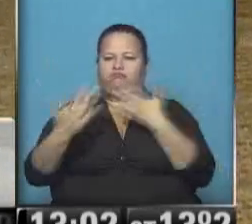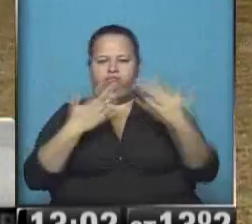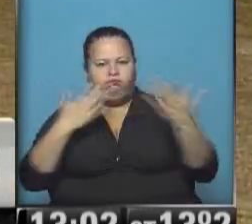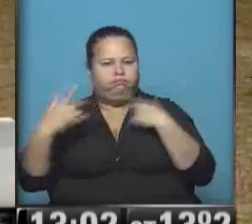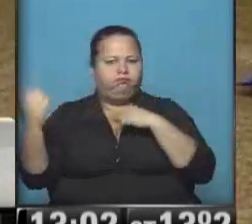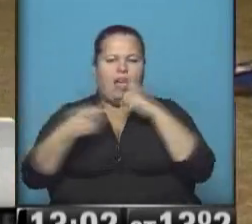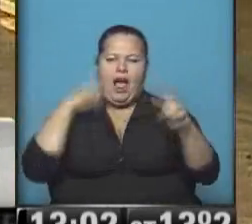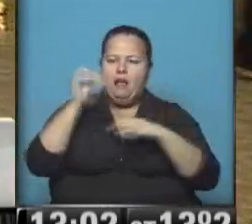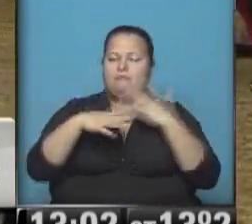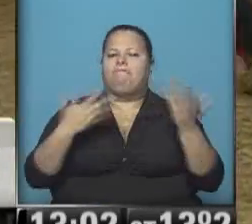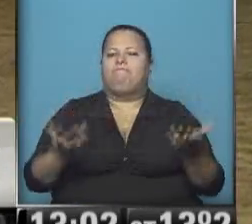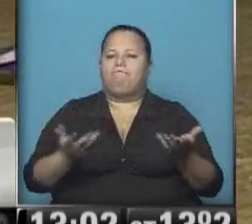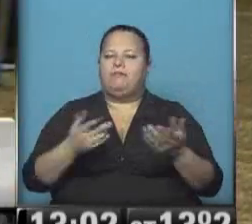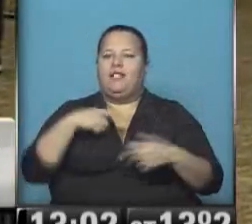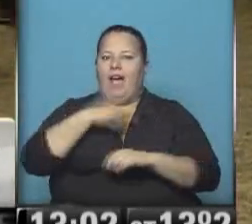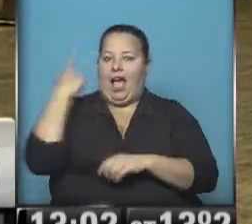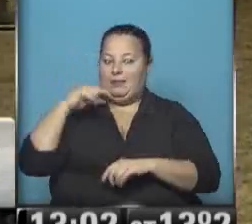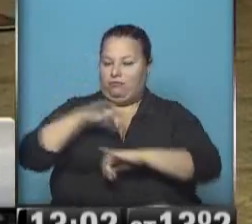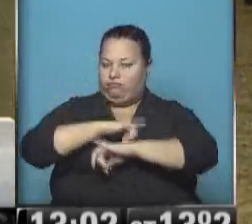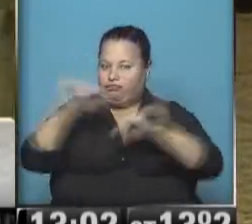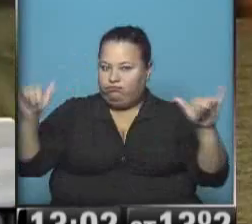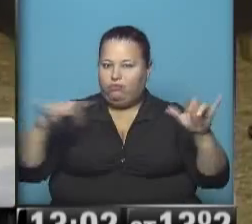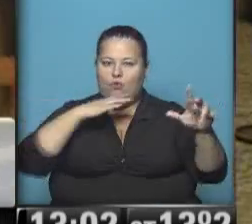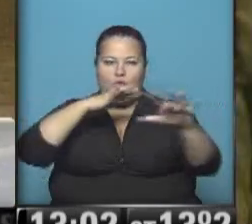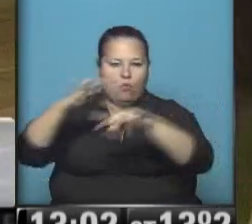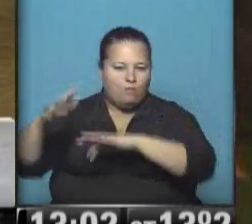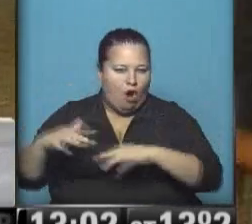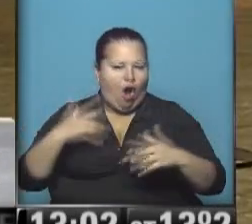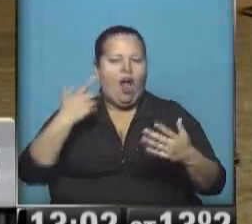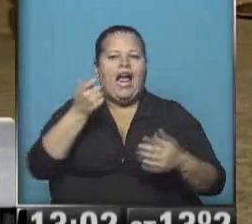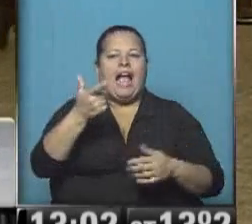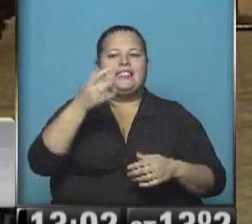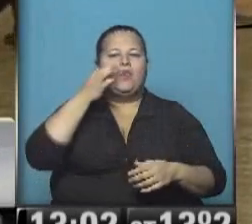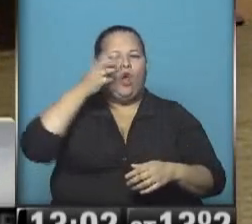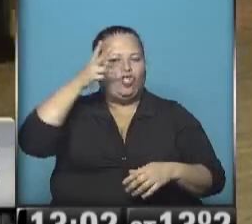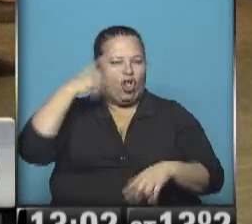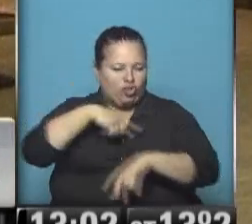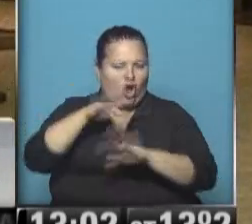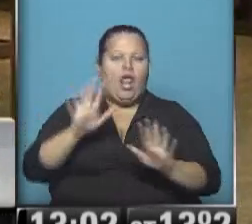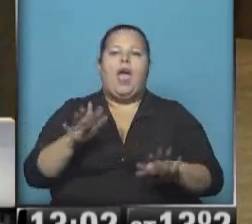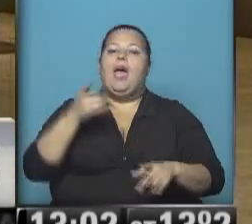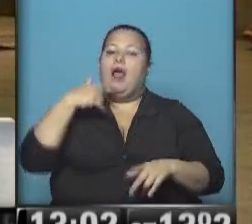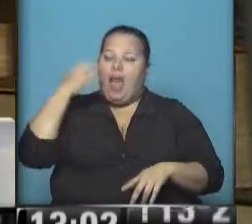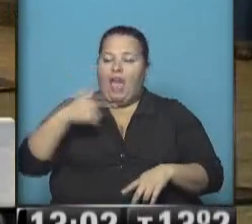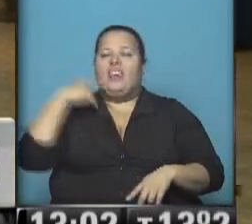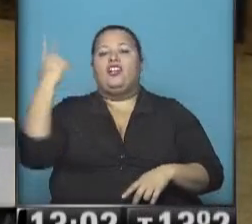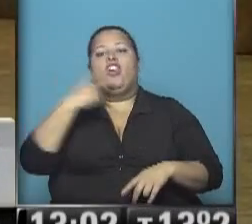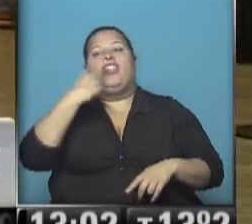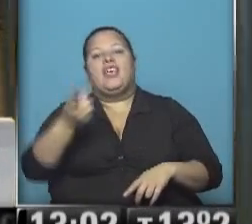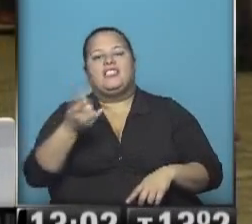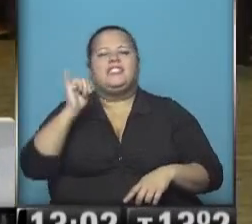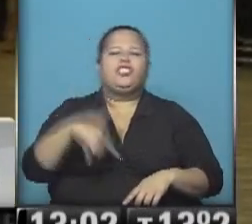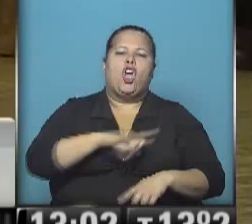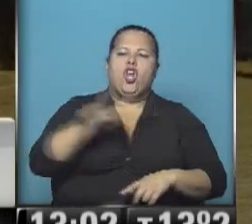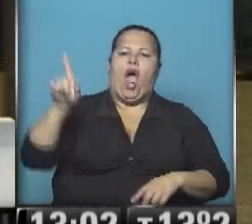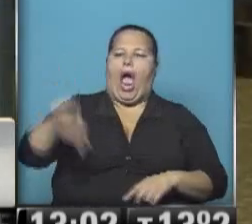Eh bueno suscitado en los últimos en los últimos días Casi más de 48 horas Lo cierto es que se hablaba de si había o